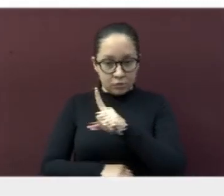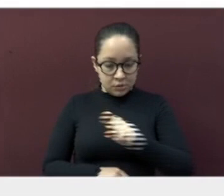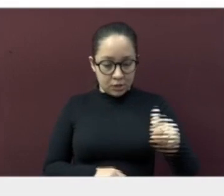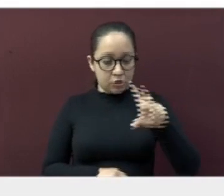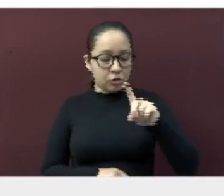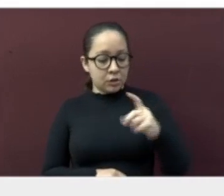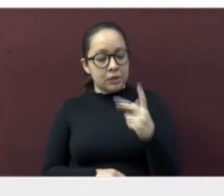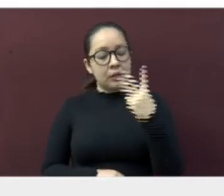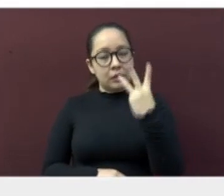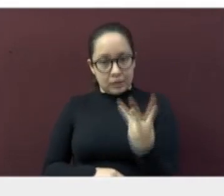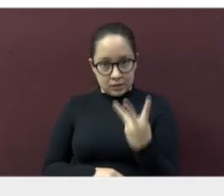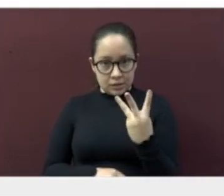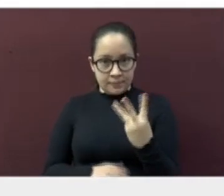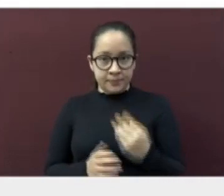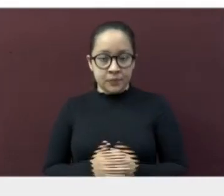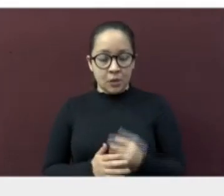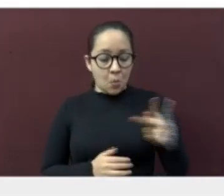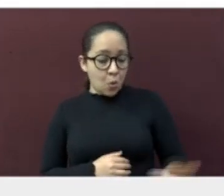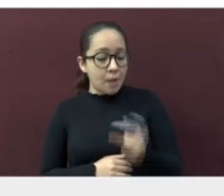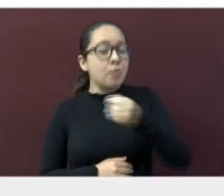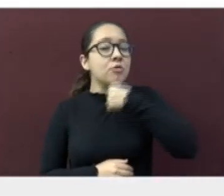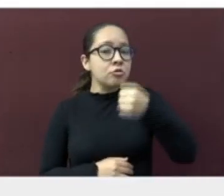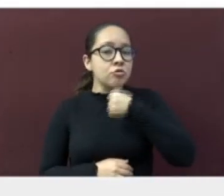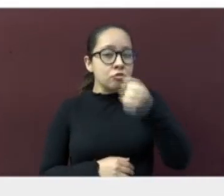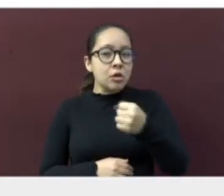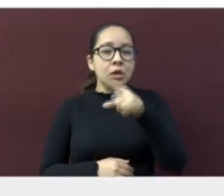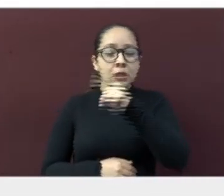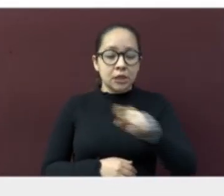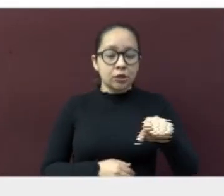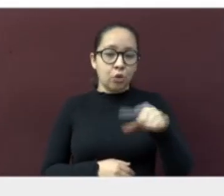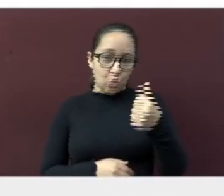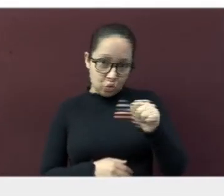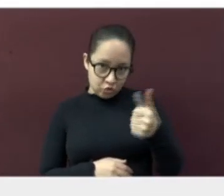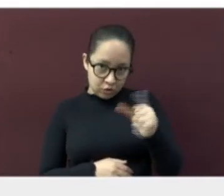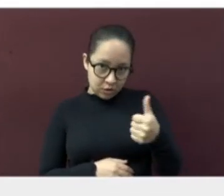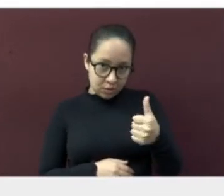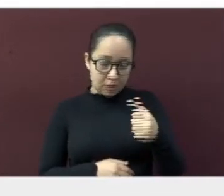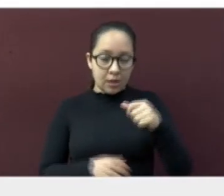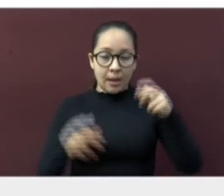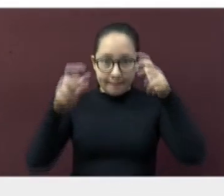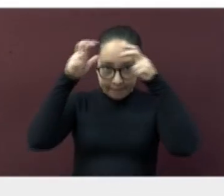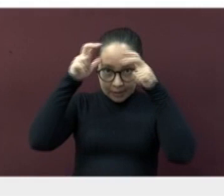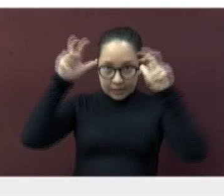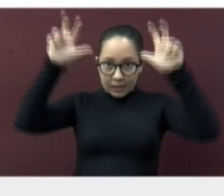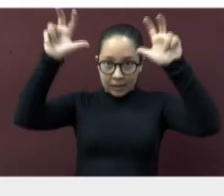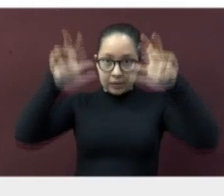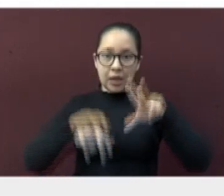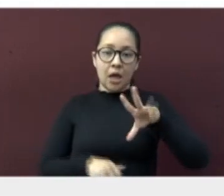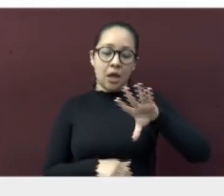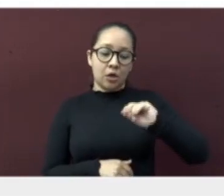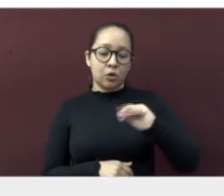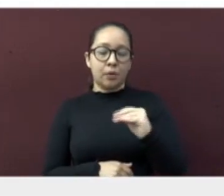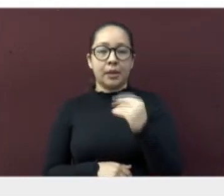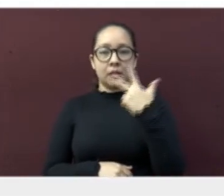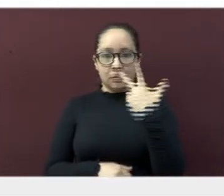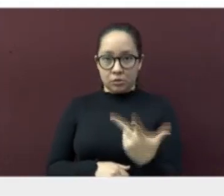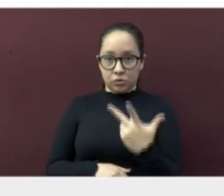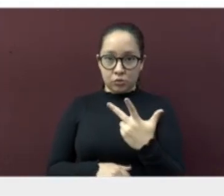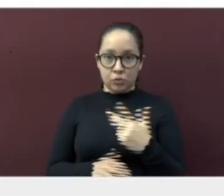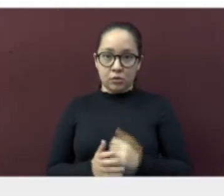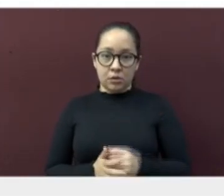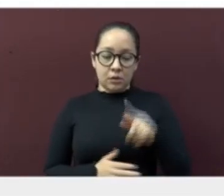133 pueblo viejo con 111 misantla 98